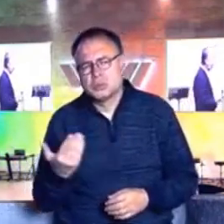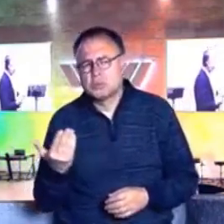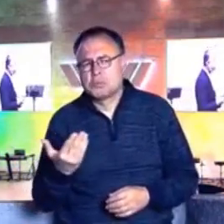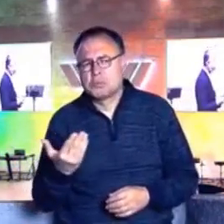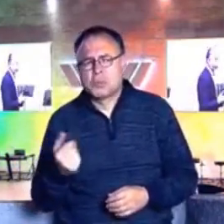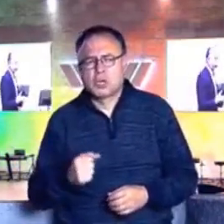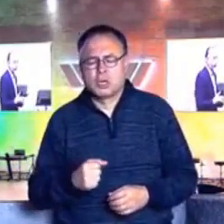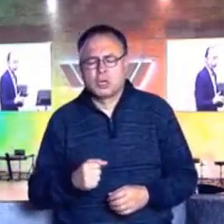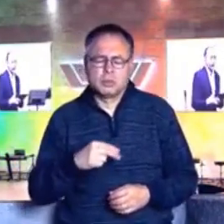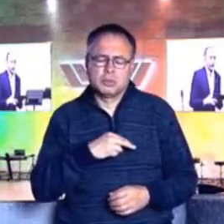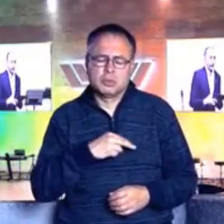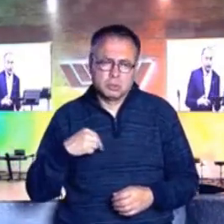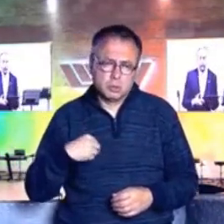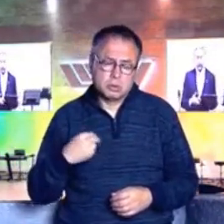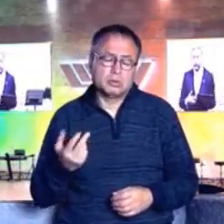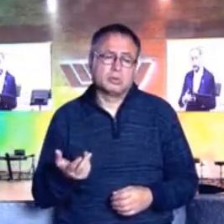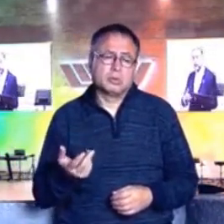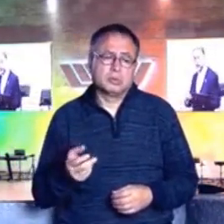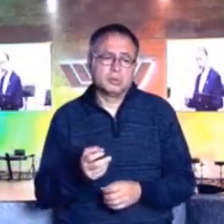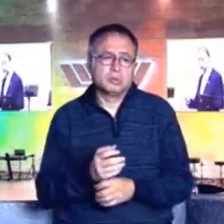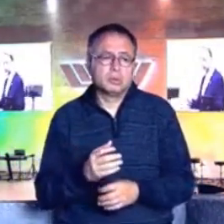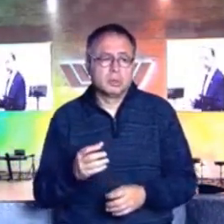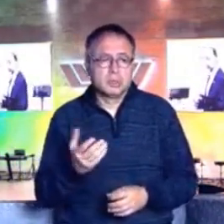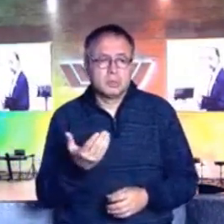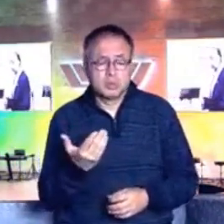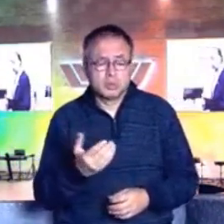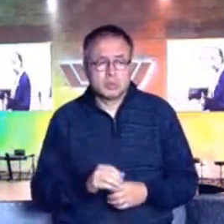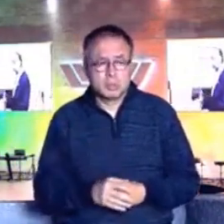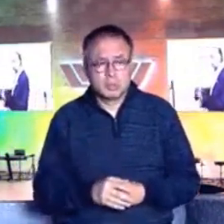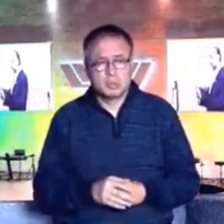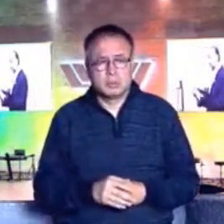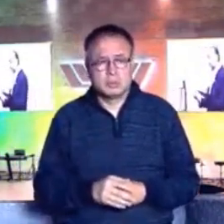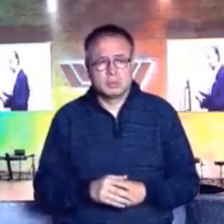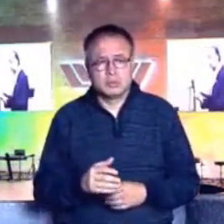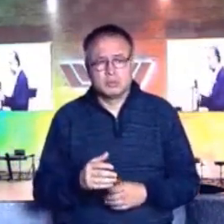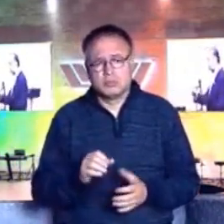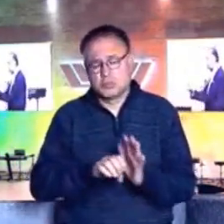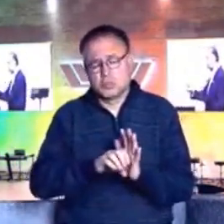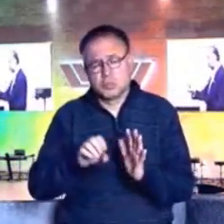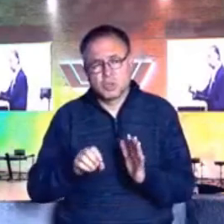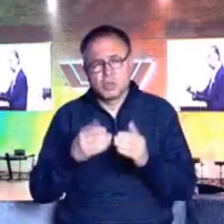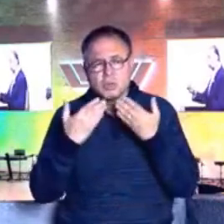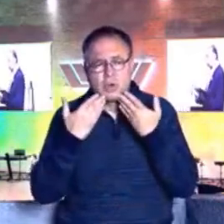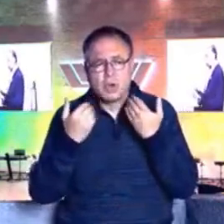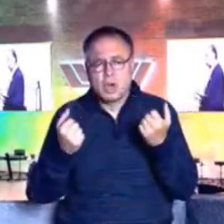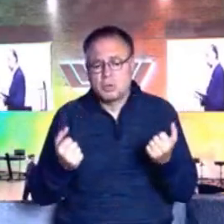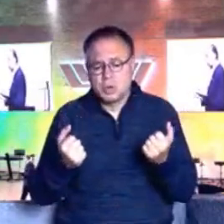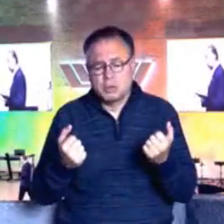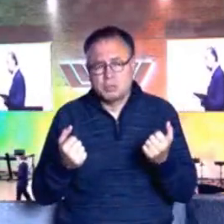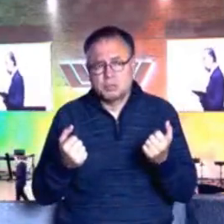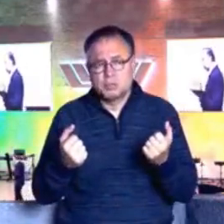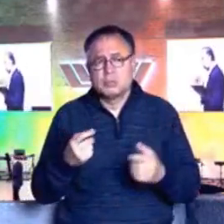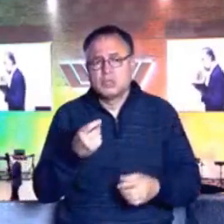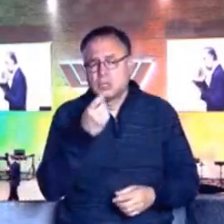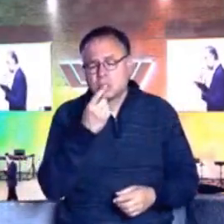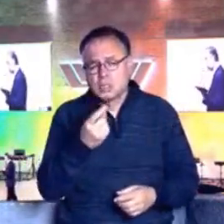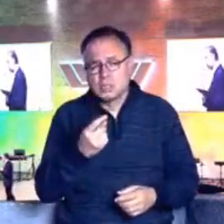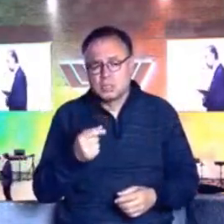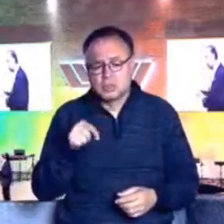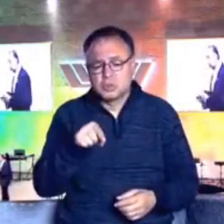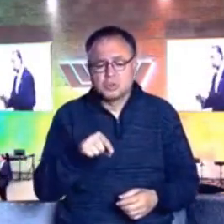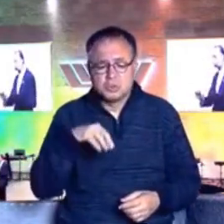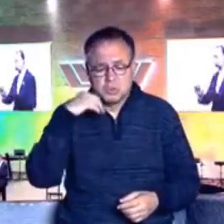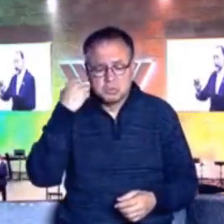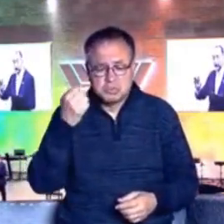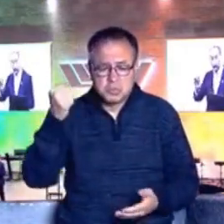le pidió que estuviera dispuesto a sacrificar a su hijo no le pidió al hijo porque finalmente vio que en él había tal